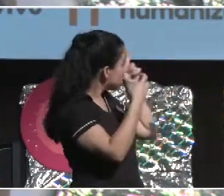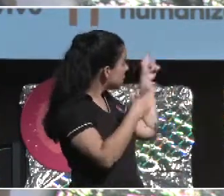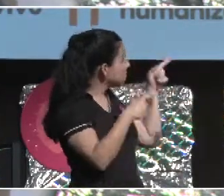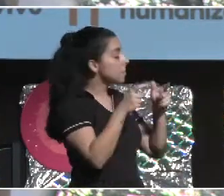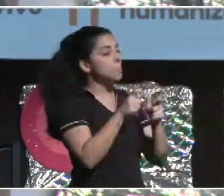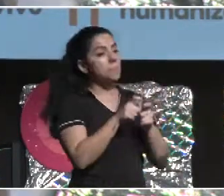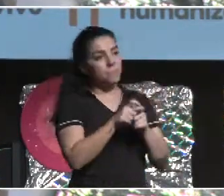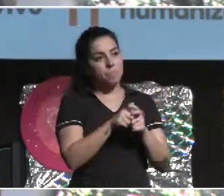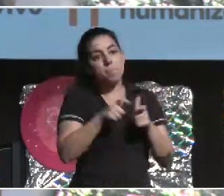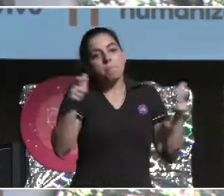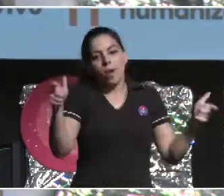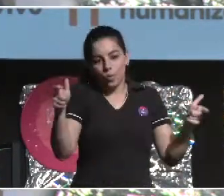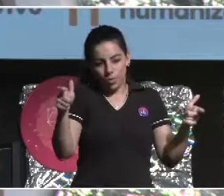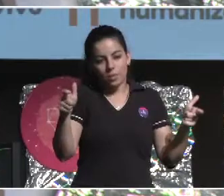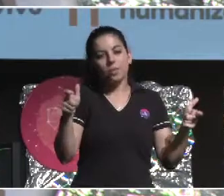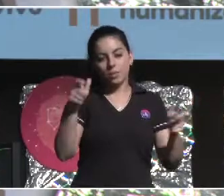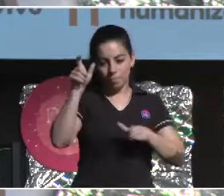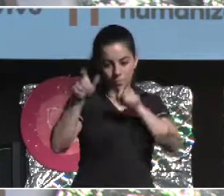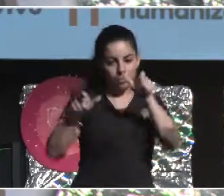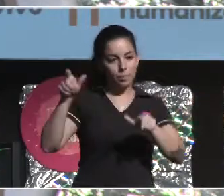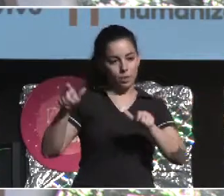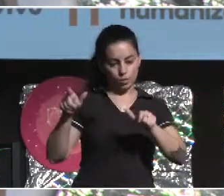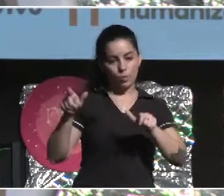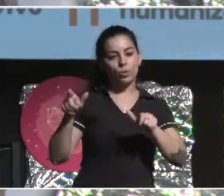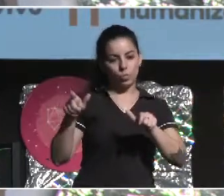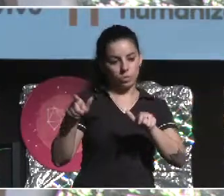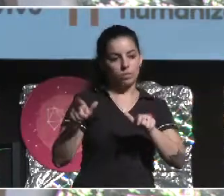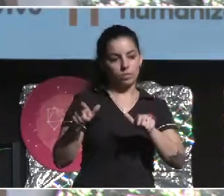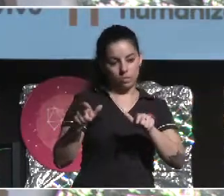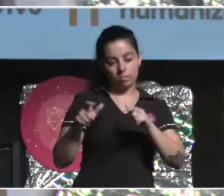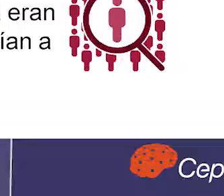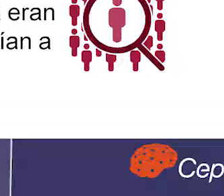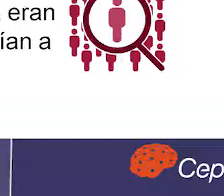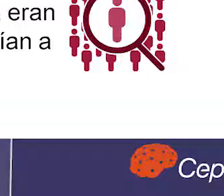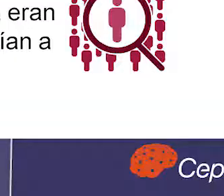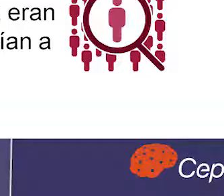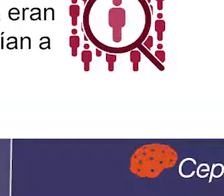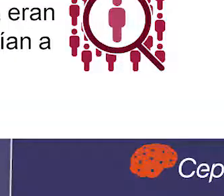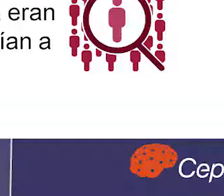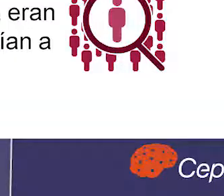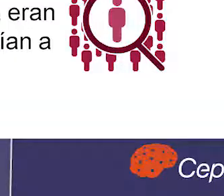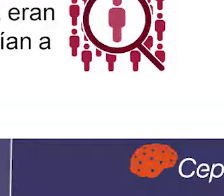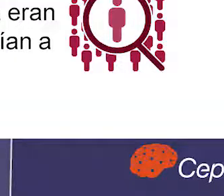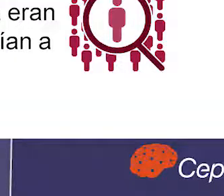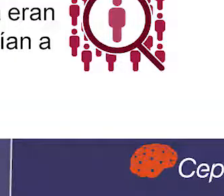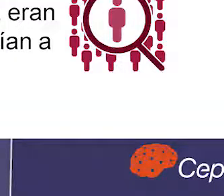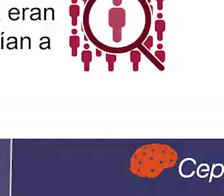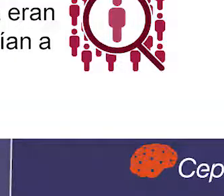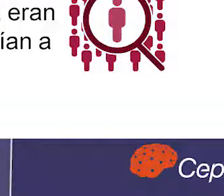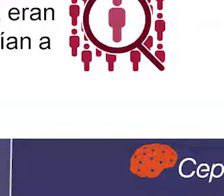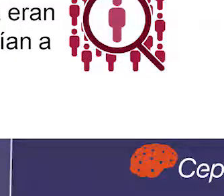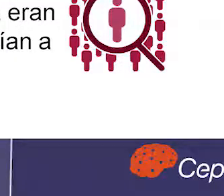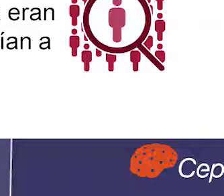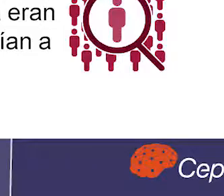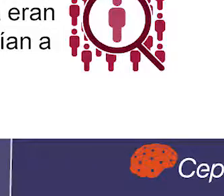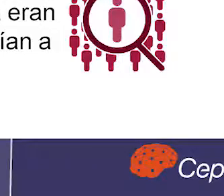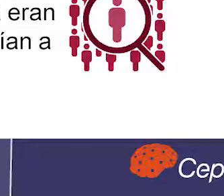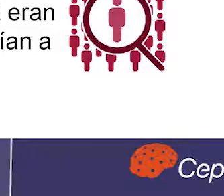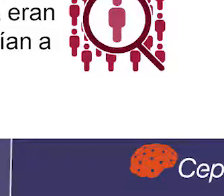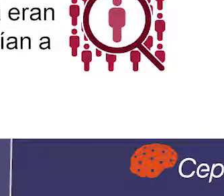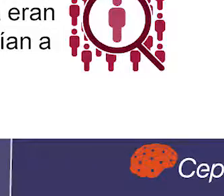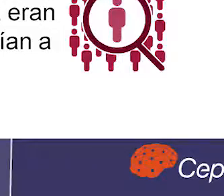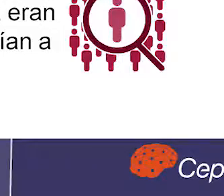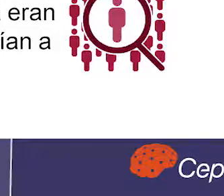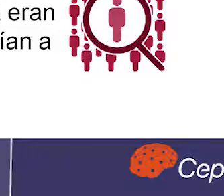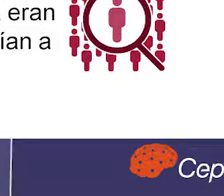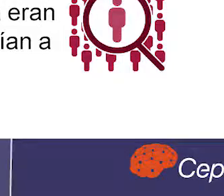las empresas, más del 50%, el rango de edad está entre 26 y 29 años de edad. La mayoría son